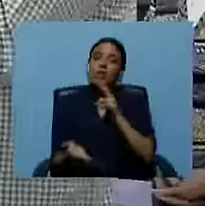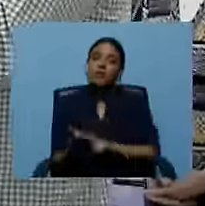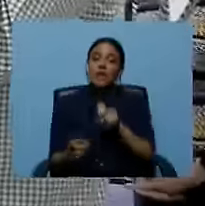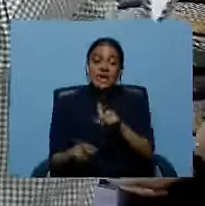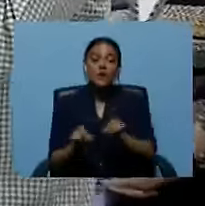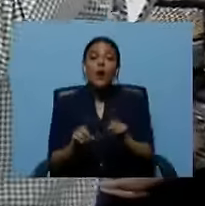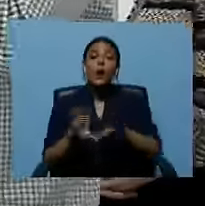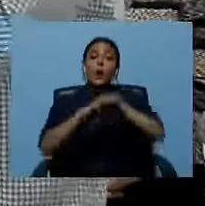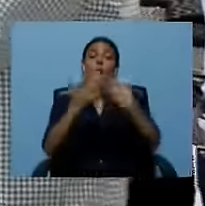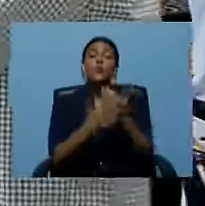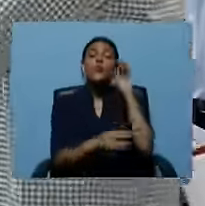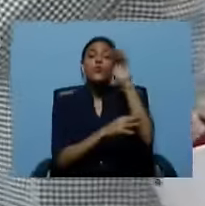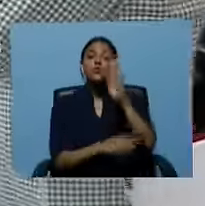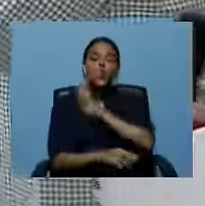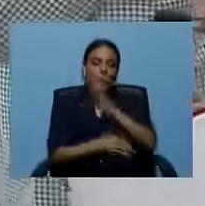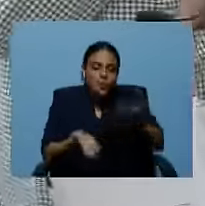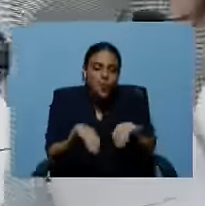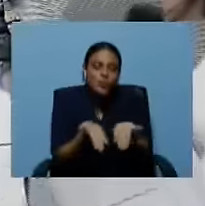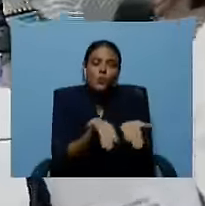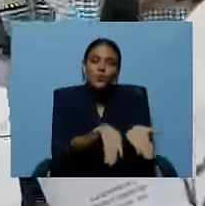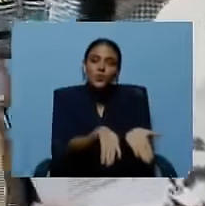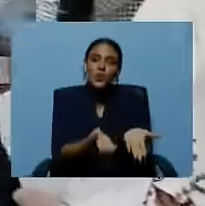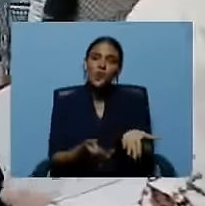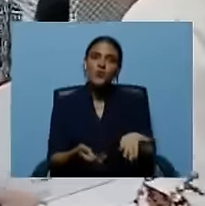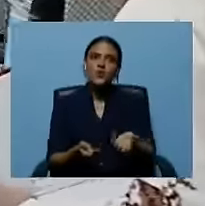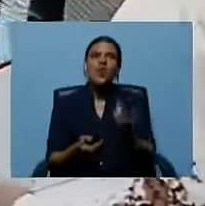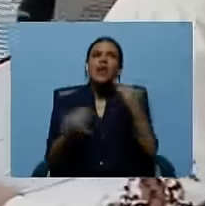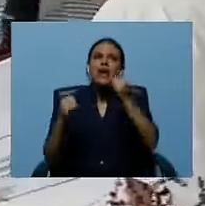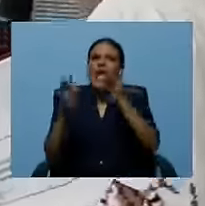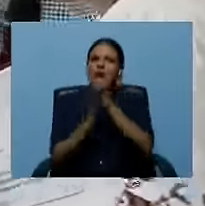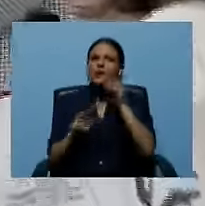del futuro pertenece a ustedes, muchachos. ¿Qué tenemos en la pantalla?